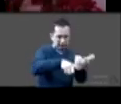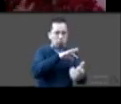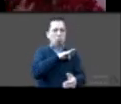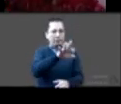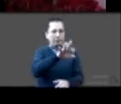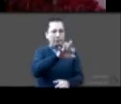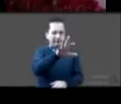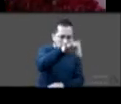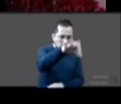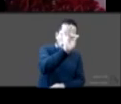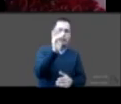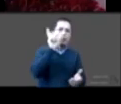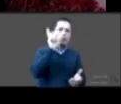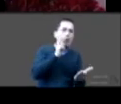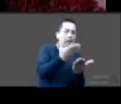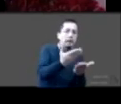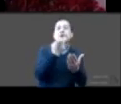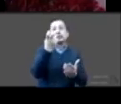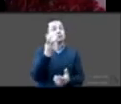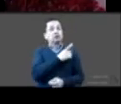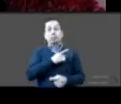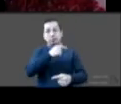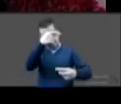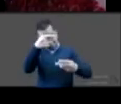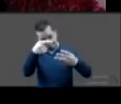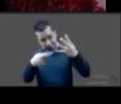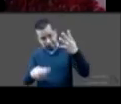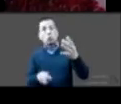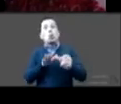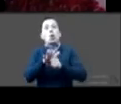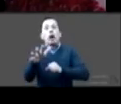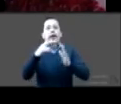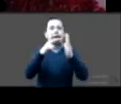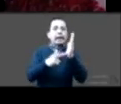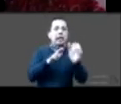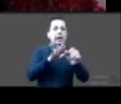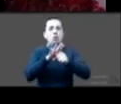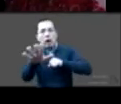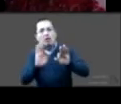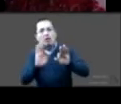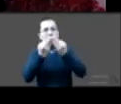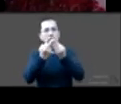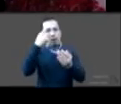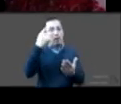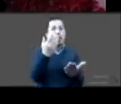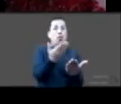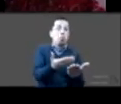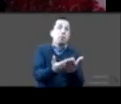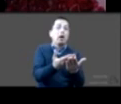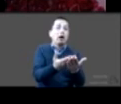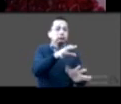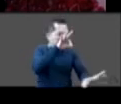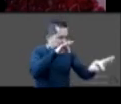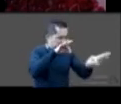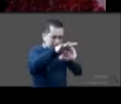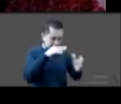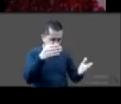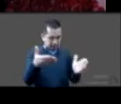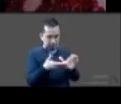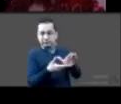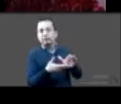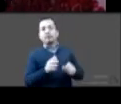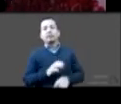que tiene que ver con esta manera de investigar. De modo que nos estamos planteando que para el 2021 sea